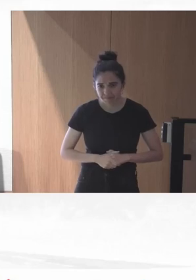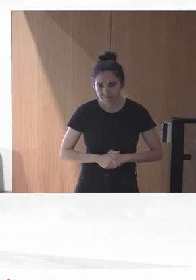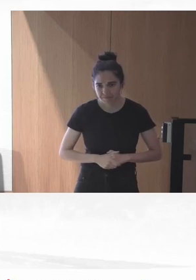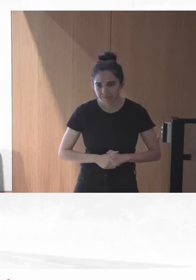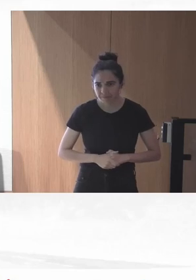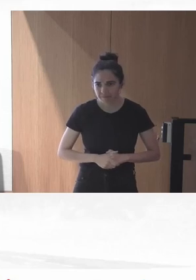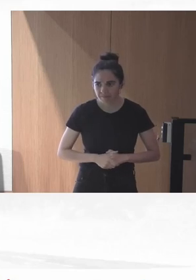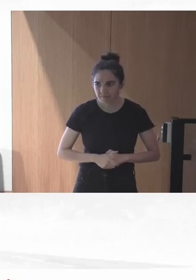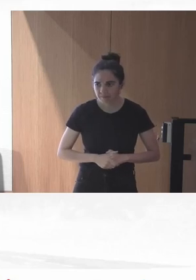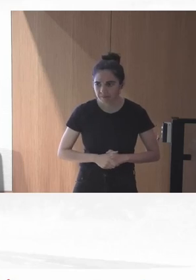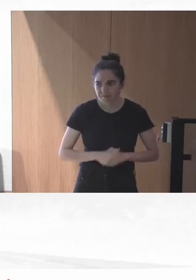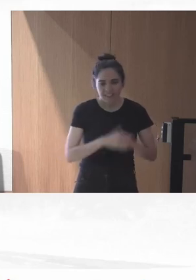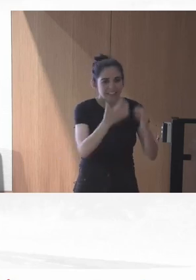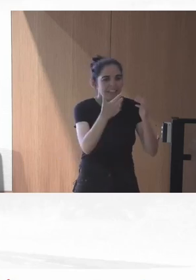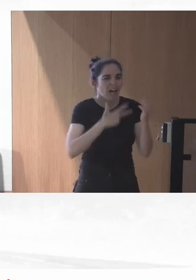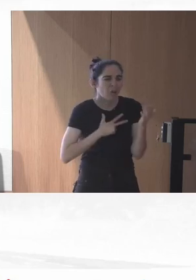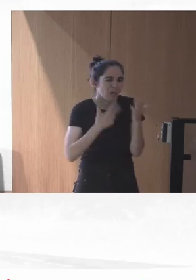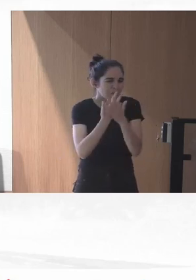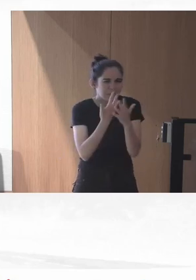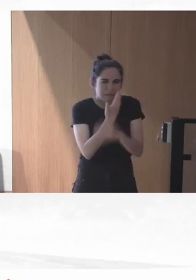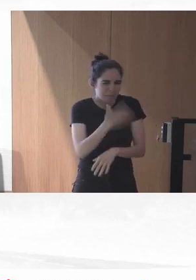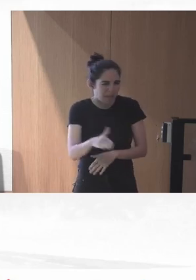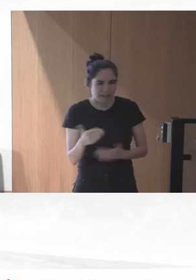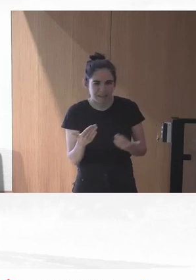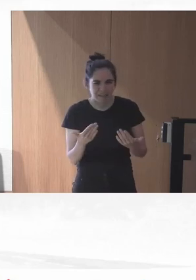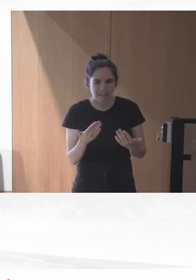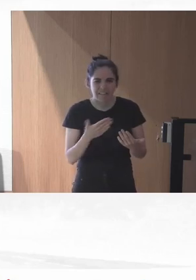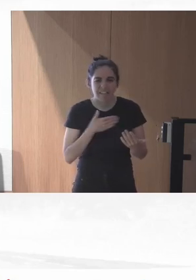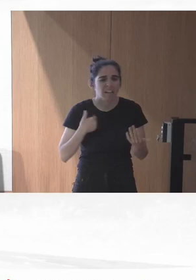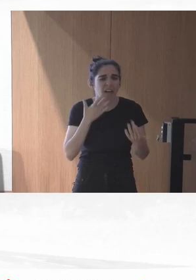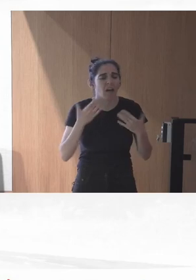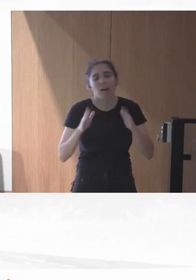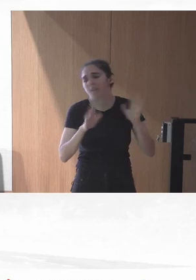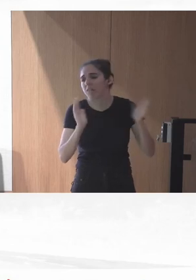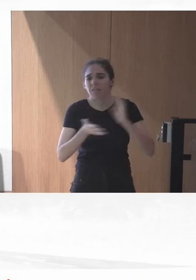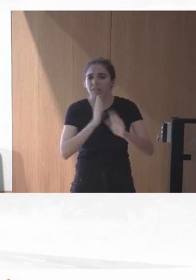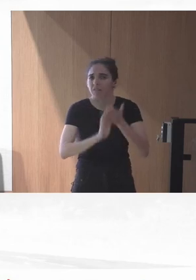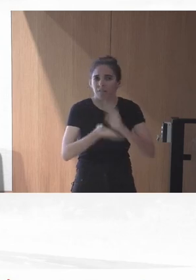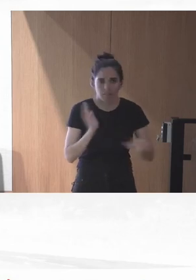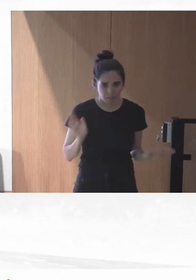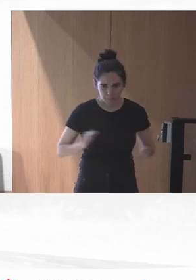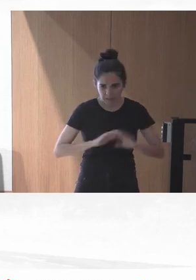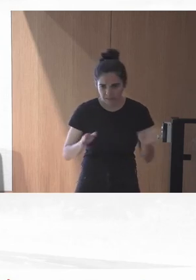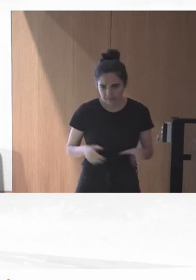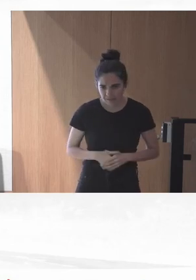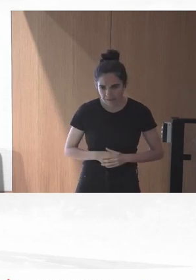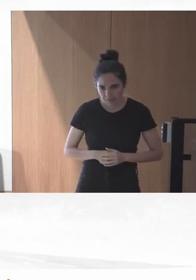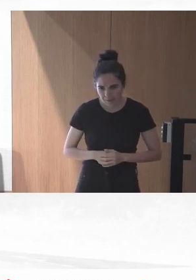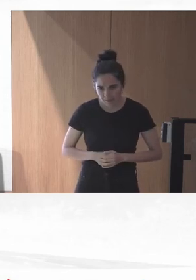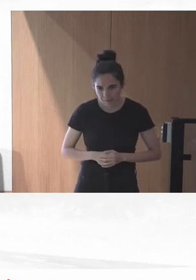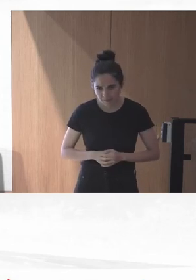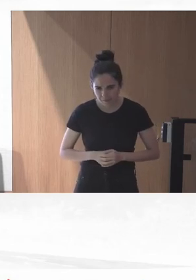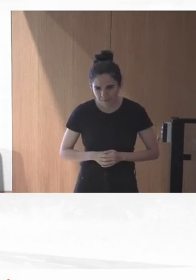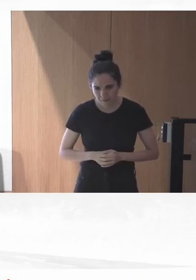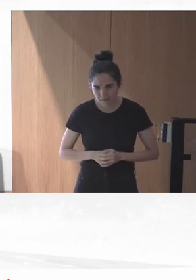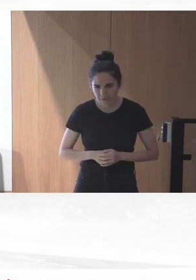Me lo explicaba muy malamente el abogado y lo que quería era quitarse del medio y, en fin, tú sabes, Sara. ¿Podía ser que iba todo